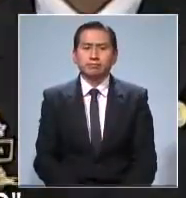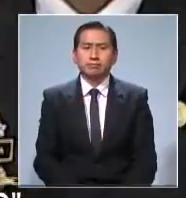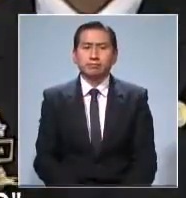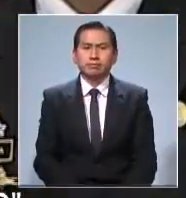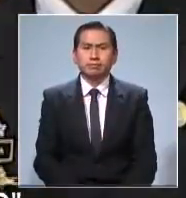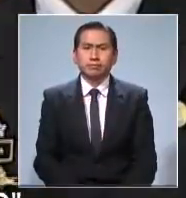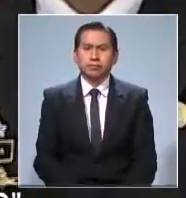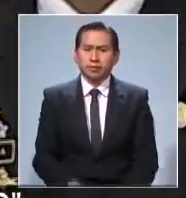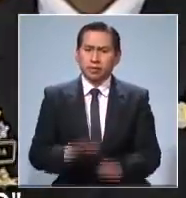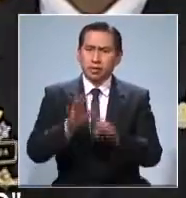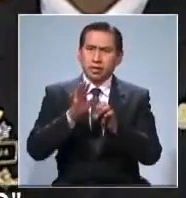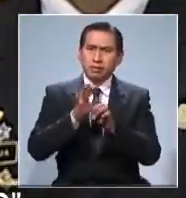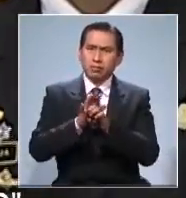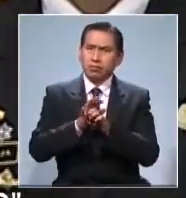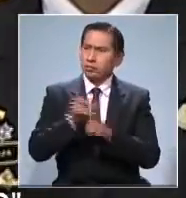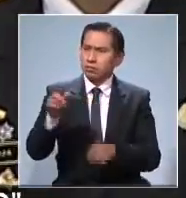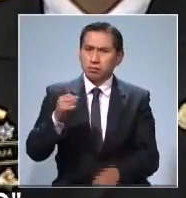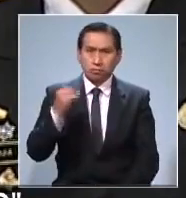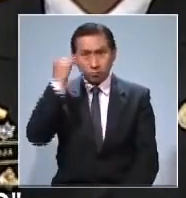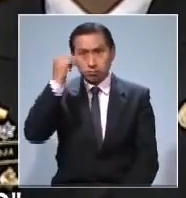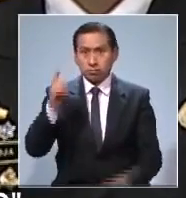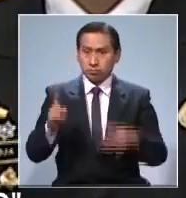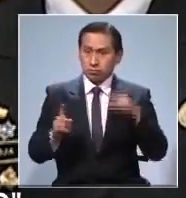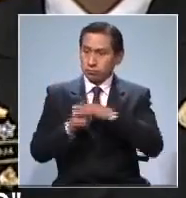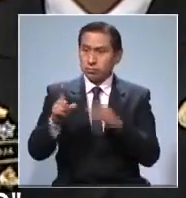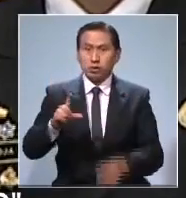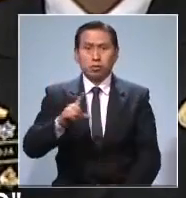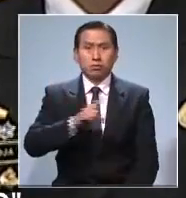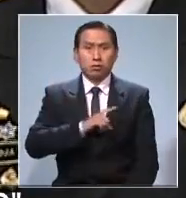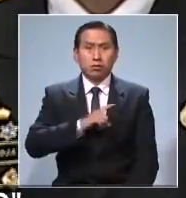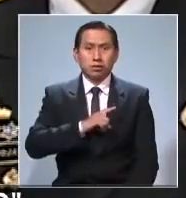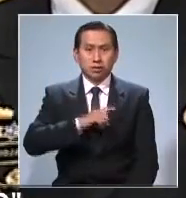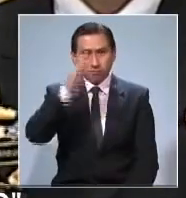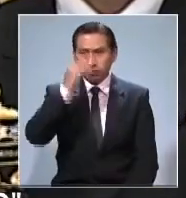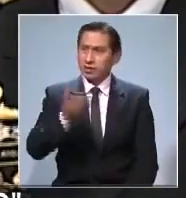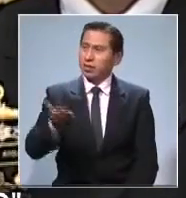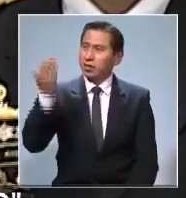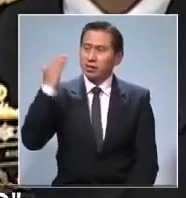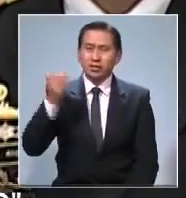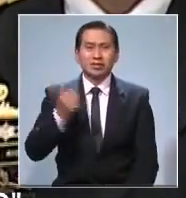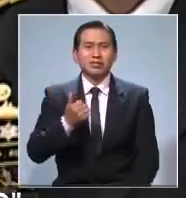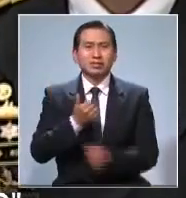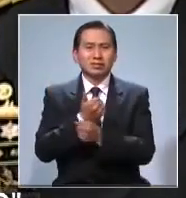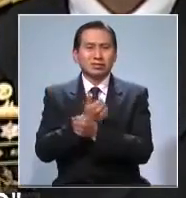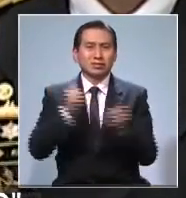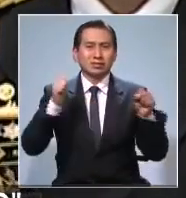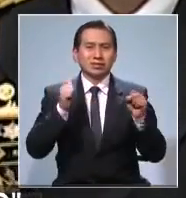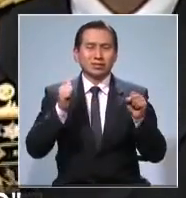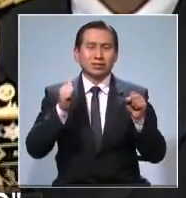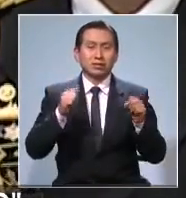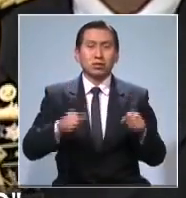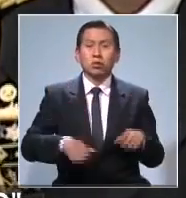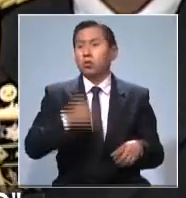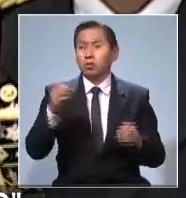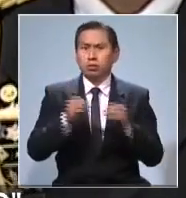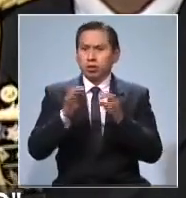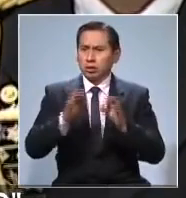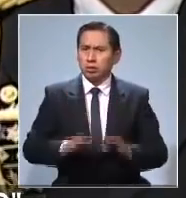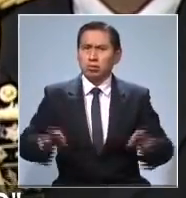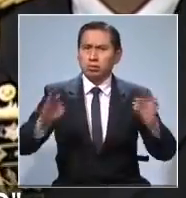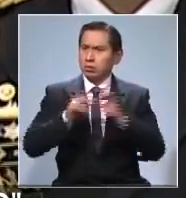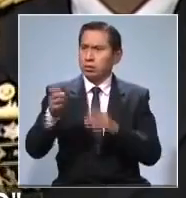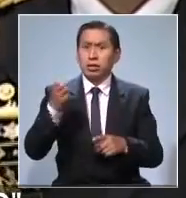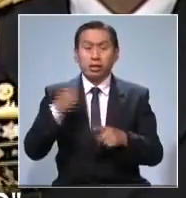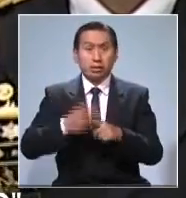Siguiendo el ejemplo del creador de nuestra Policía Nacional, el Mariscal Antonio José de Sucre, y de otro destacado